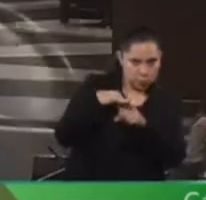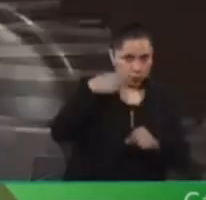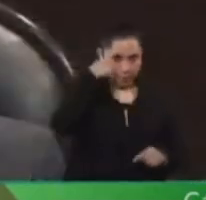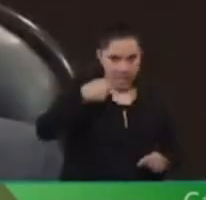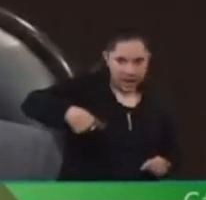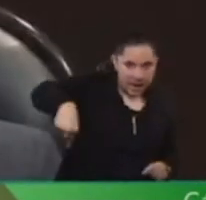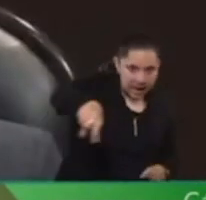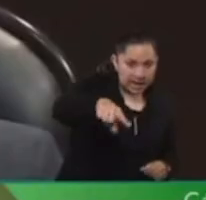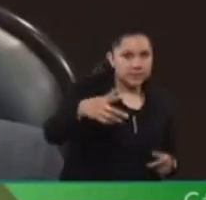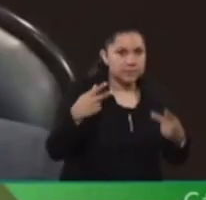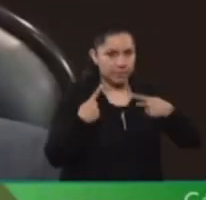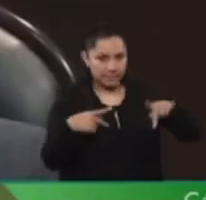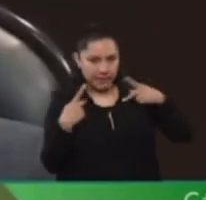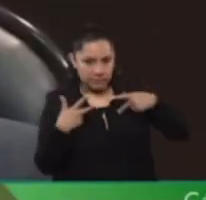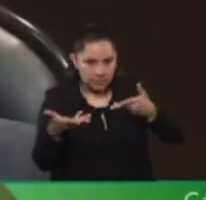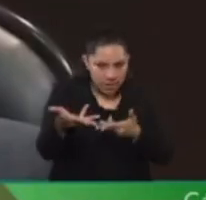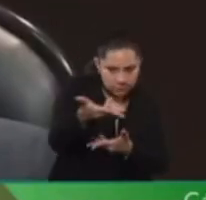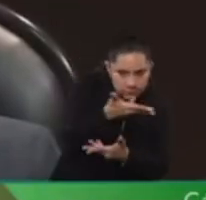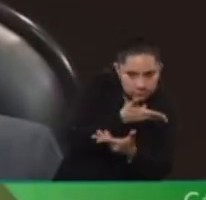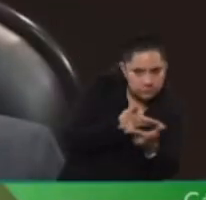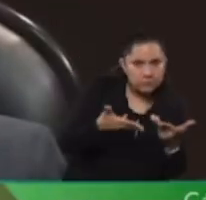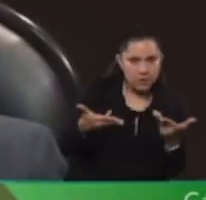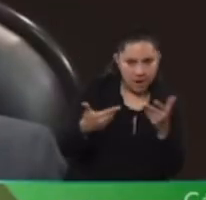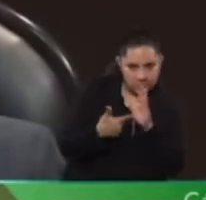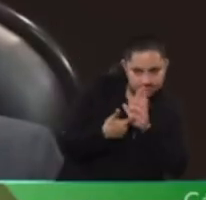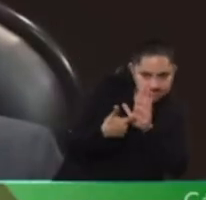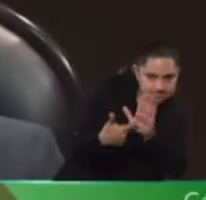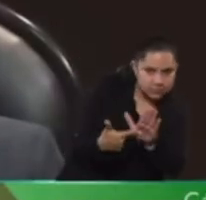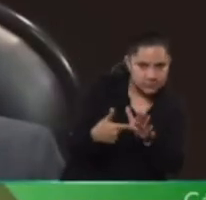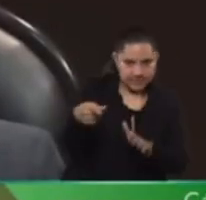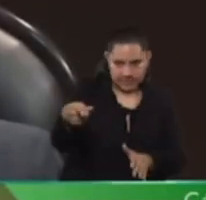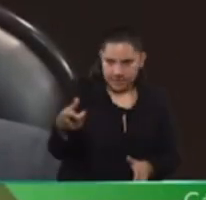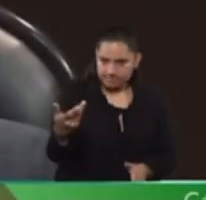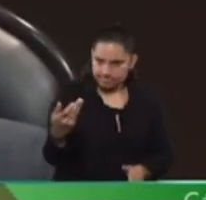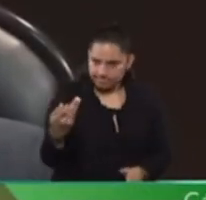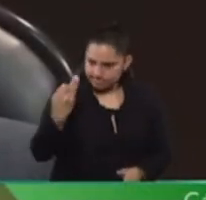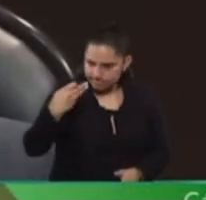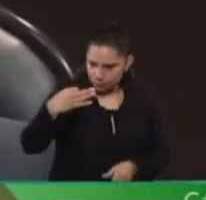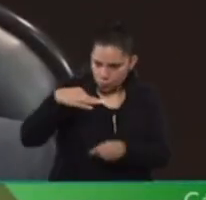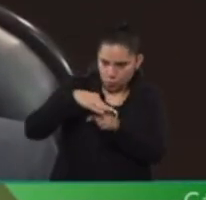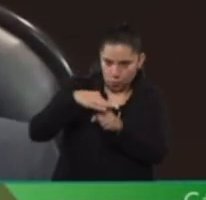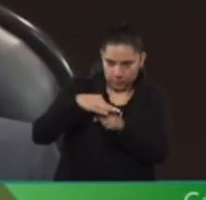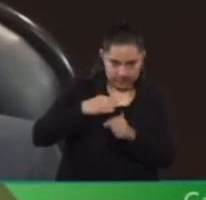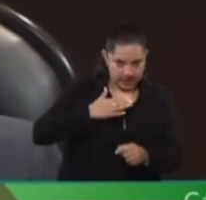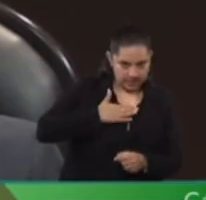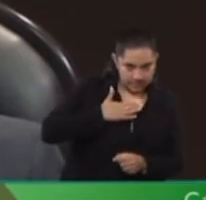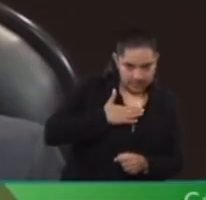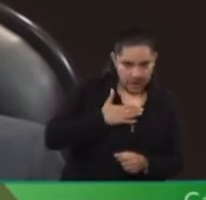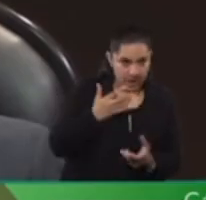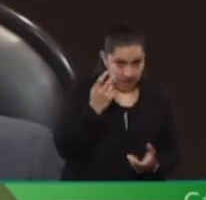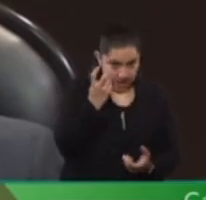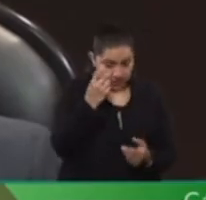que les tocamos la puerta cuando estamos haciendo nuestra campaña. También nosotros fungimos